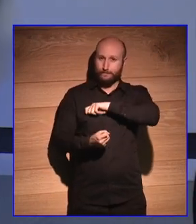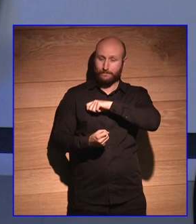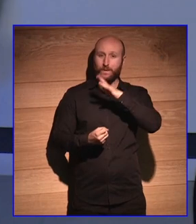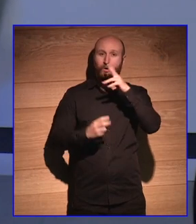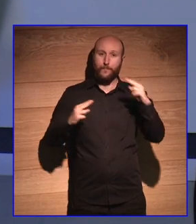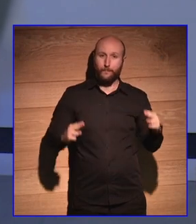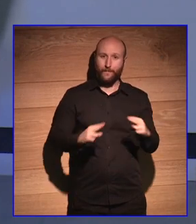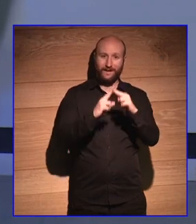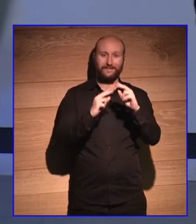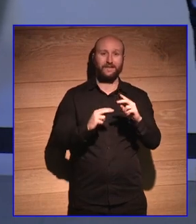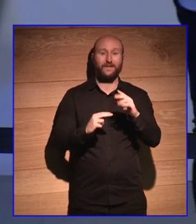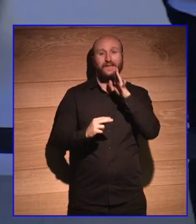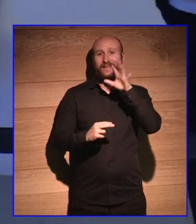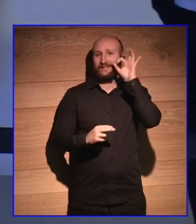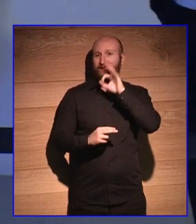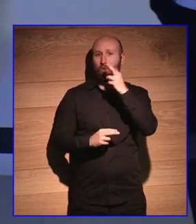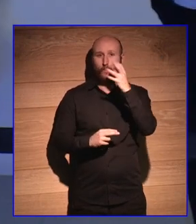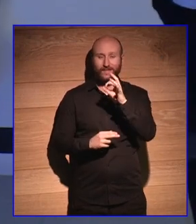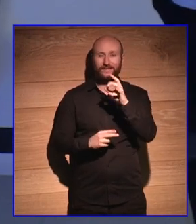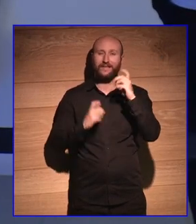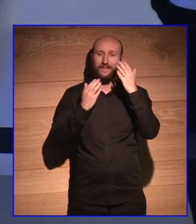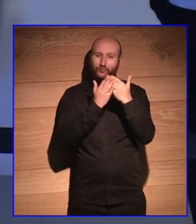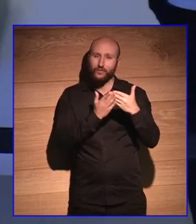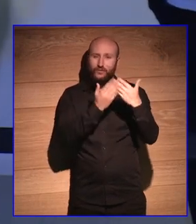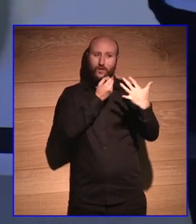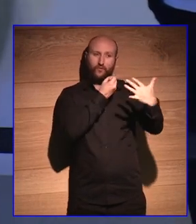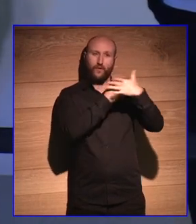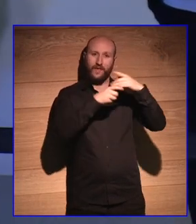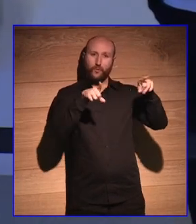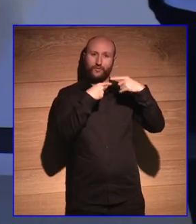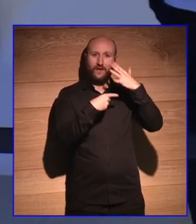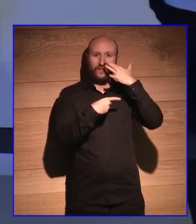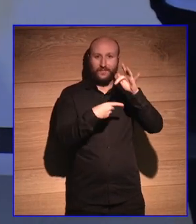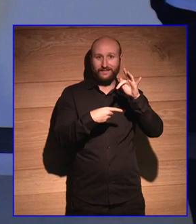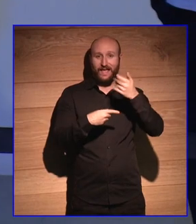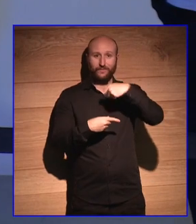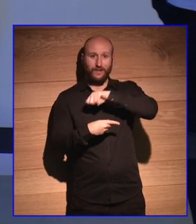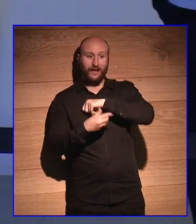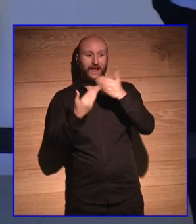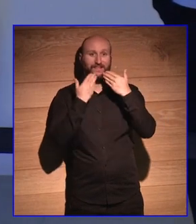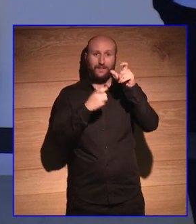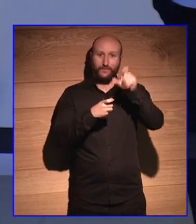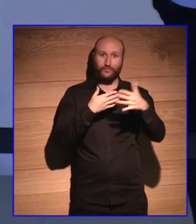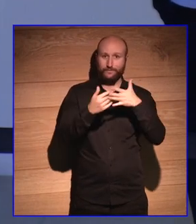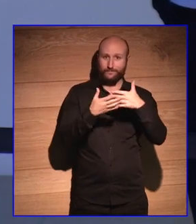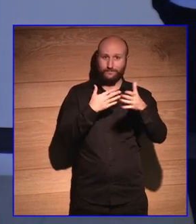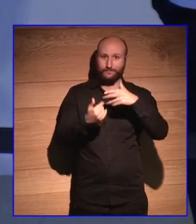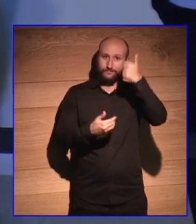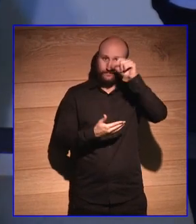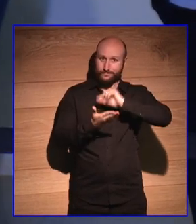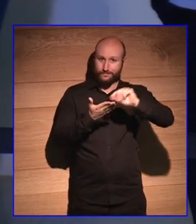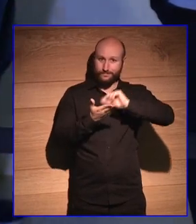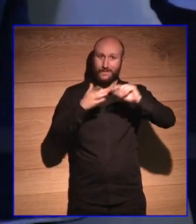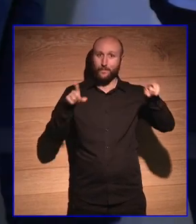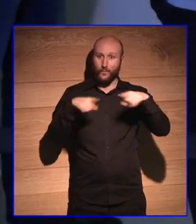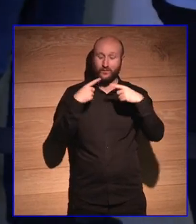parís en el primer tercio del siglo 20 estudiando la influencia de la música francesa sobre la española a través de este compositor y entre la nómina tremendamente